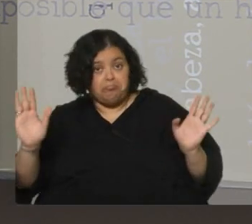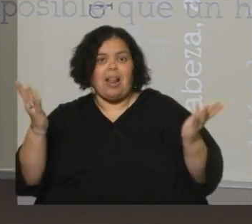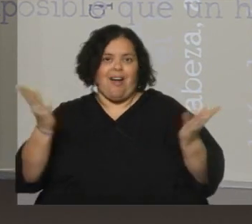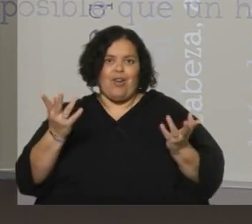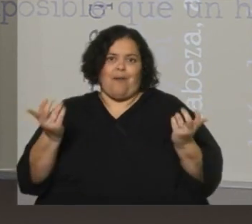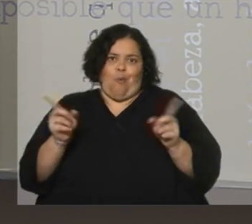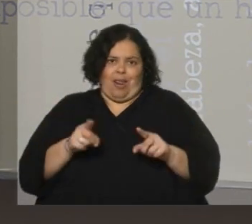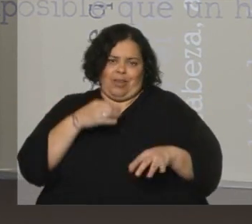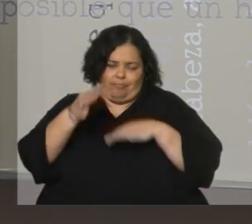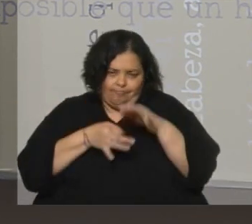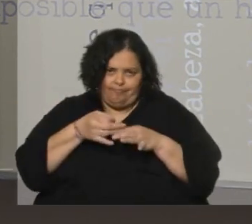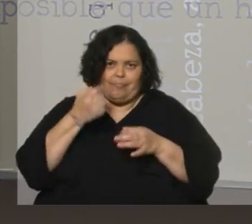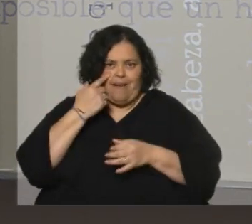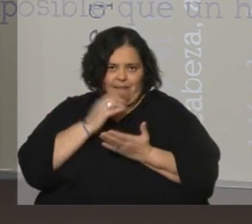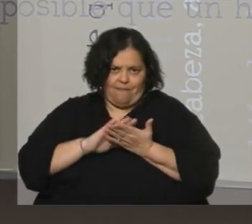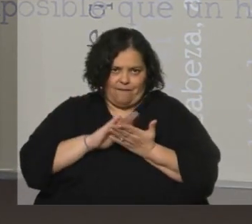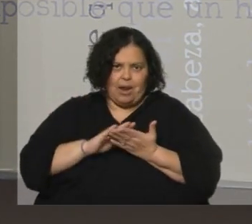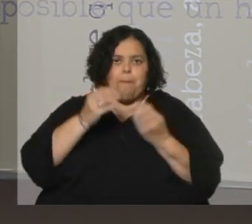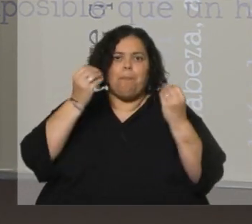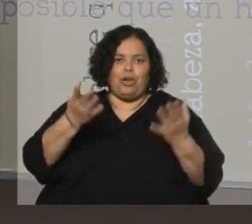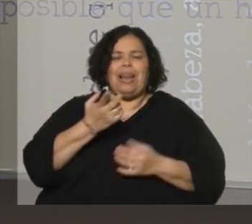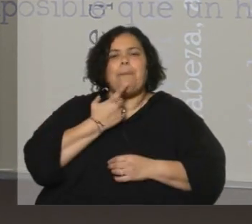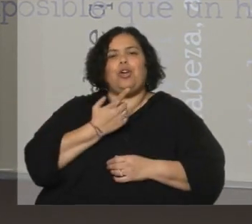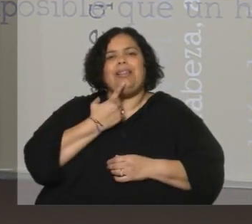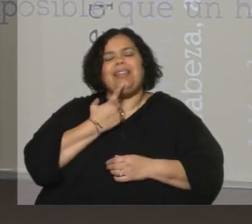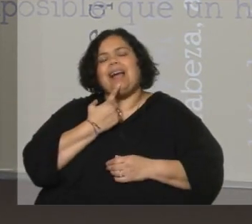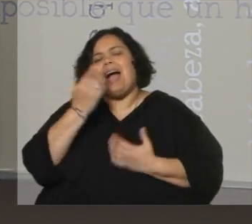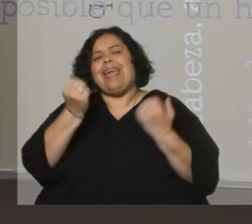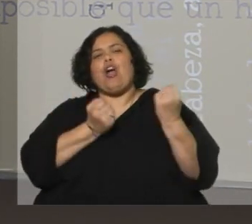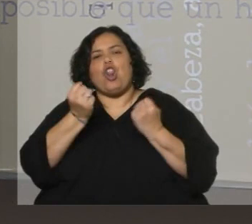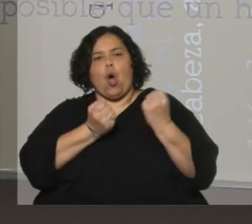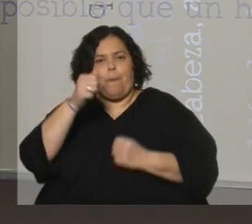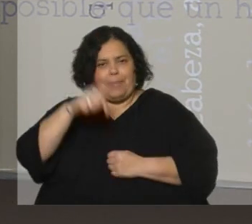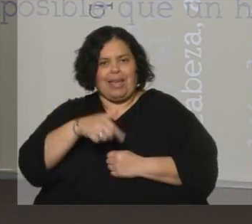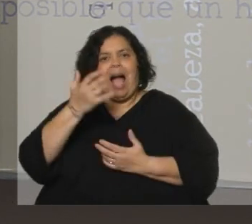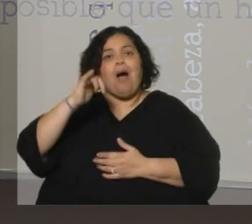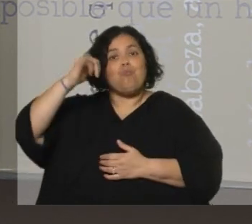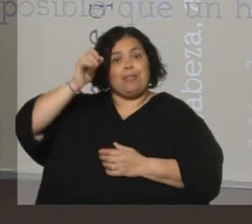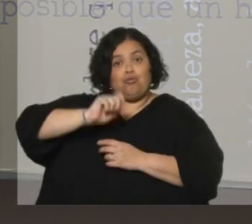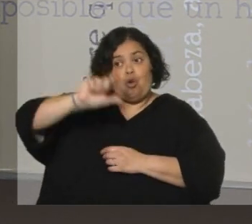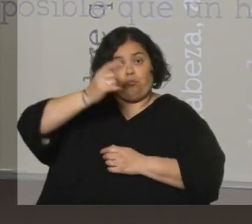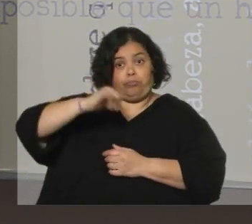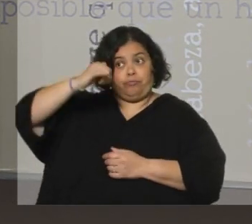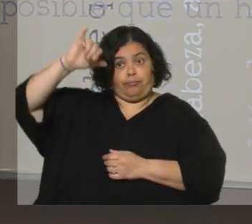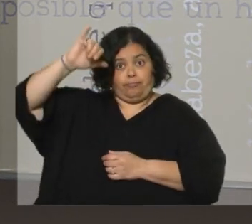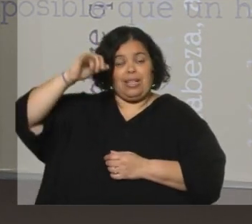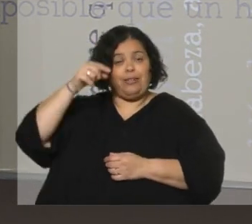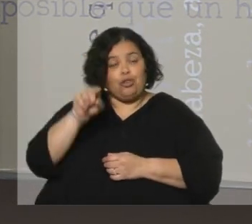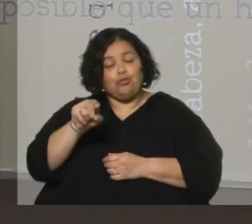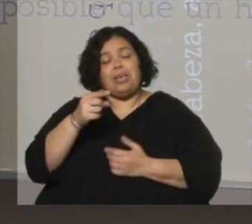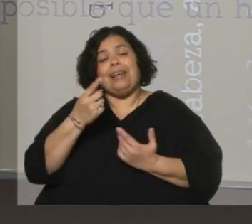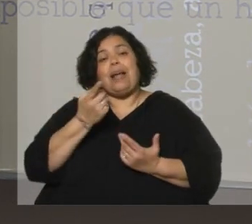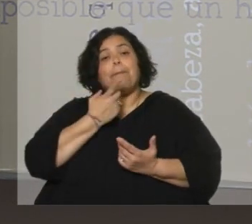entendemos que el el la política macroeconómica ha sido de un aumento de tasas de interés una una una política